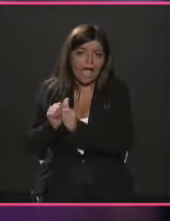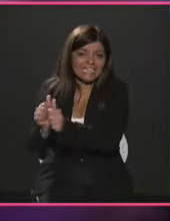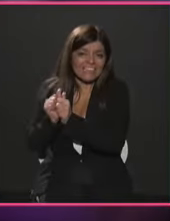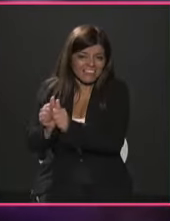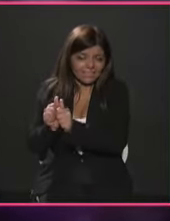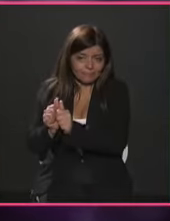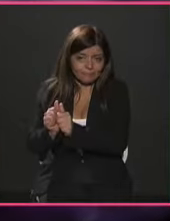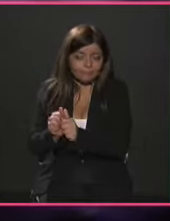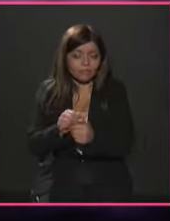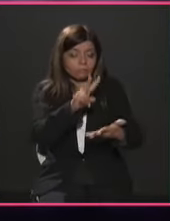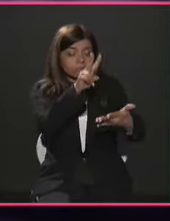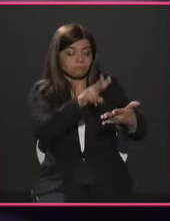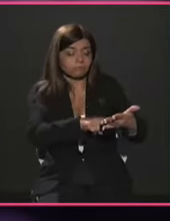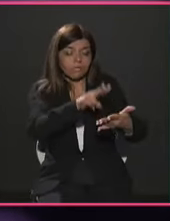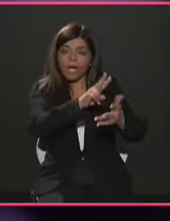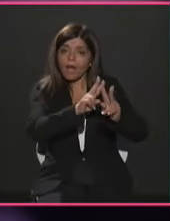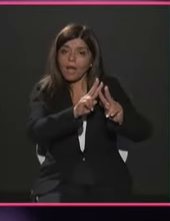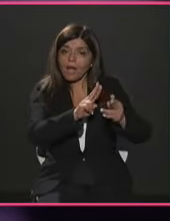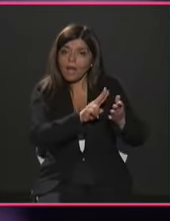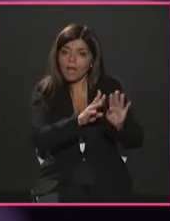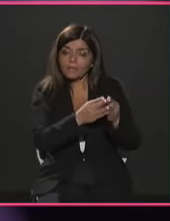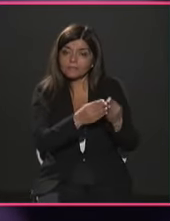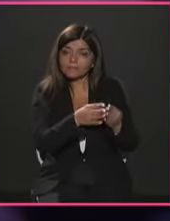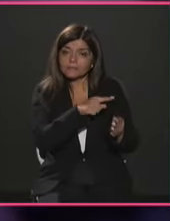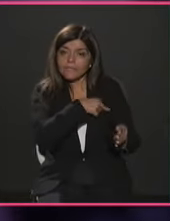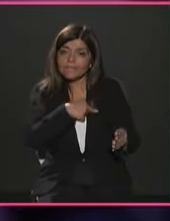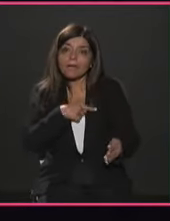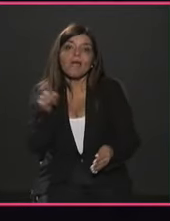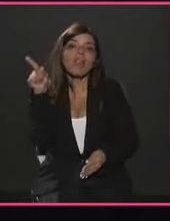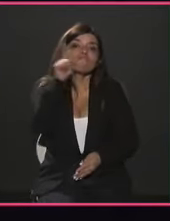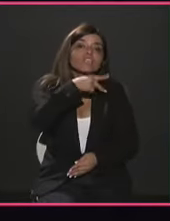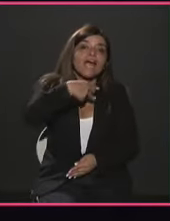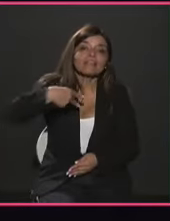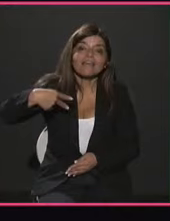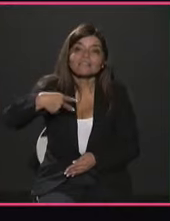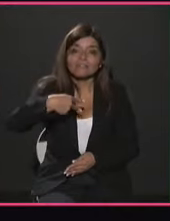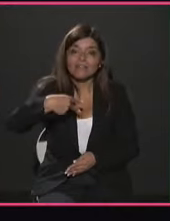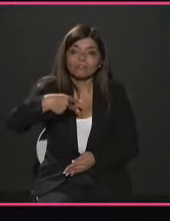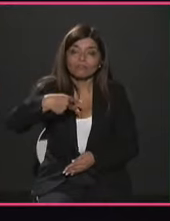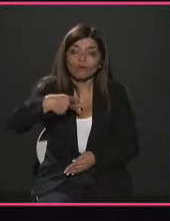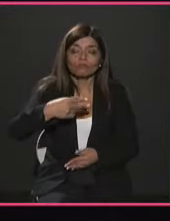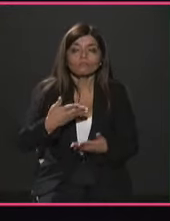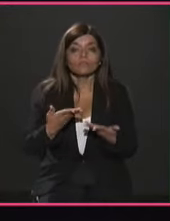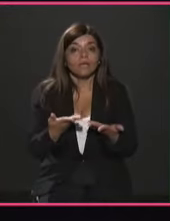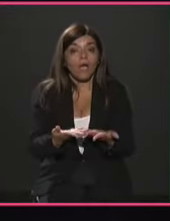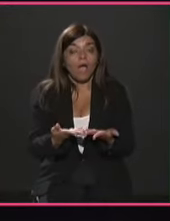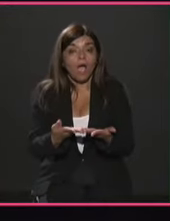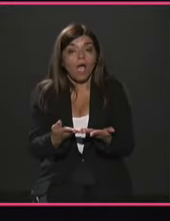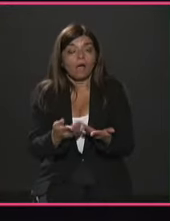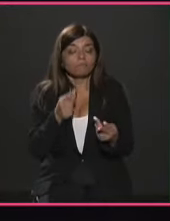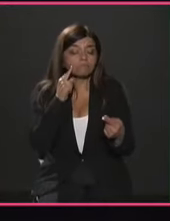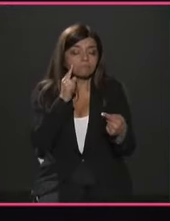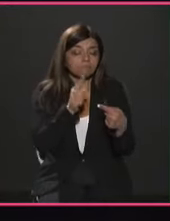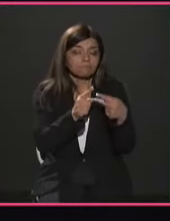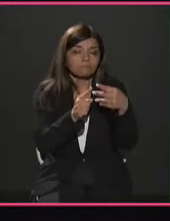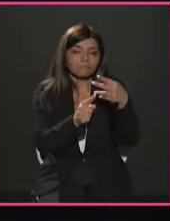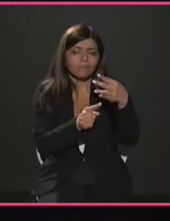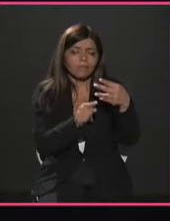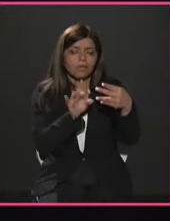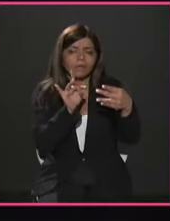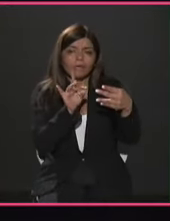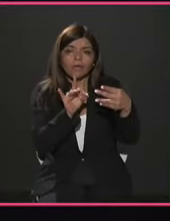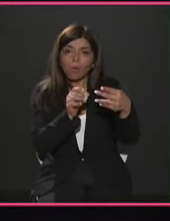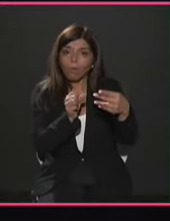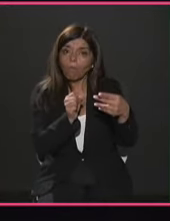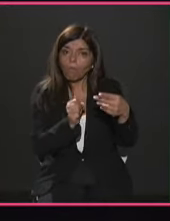hecho que se llama el final del sexo y las posibilidades son fascinantes